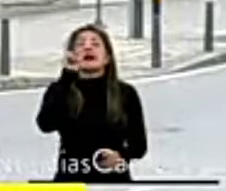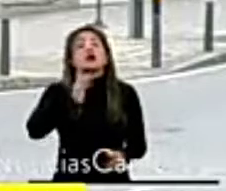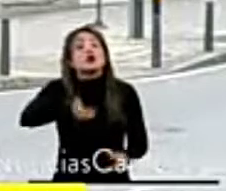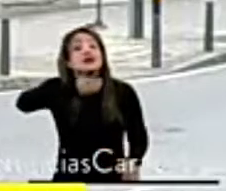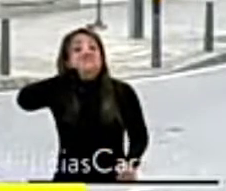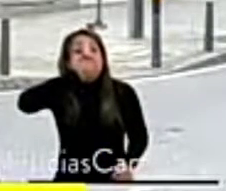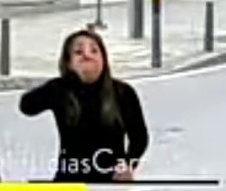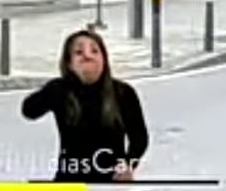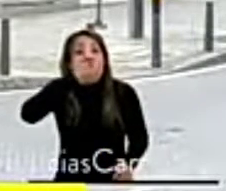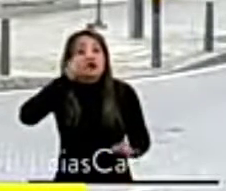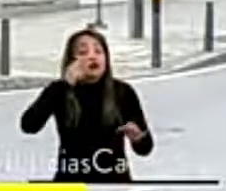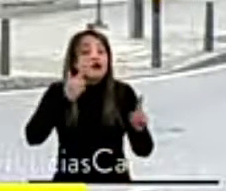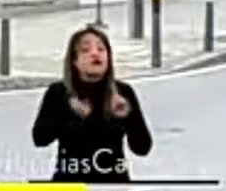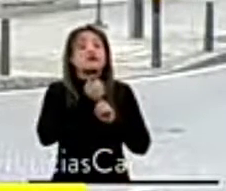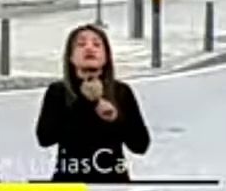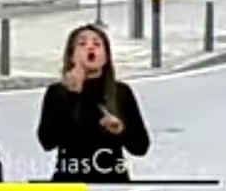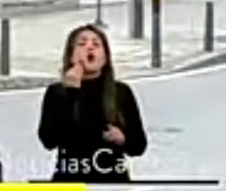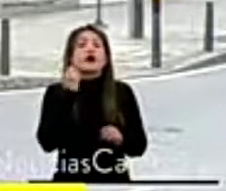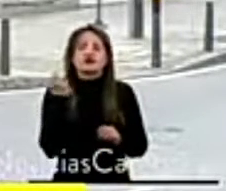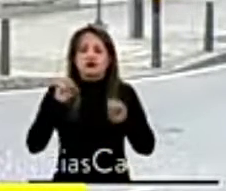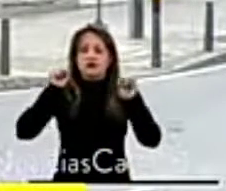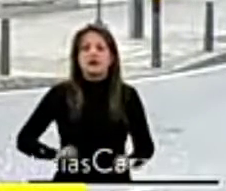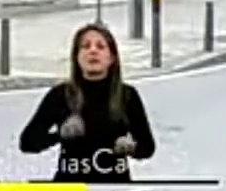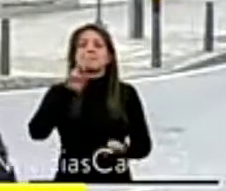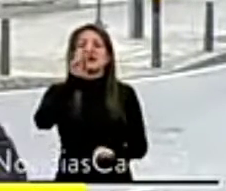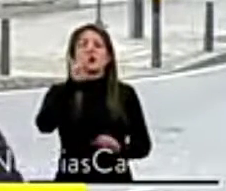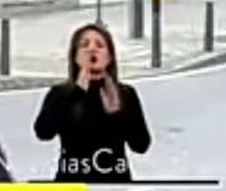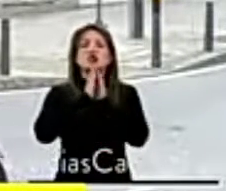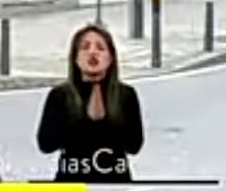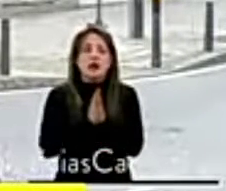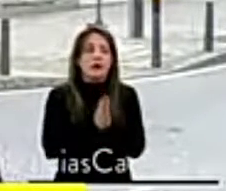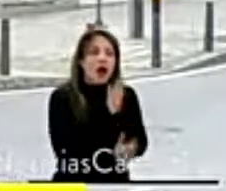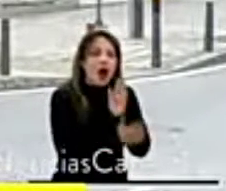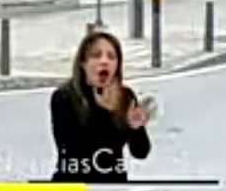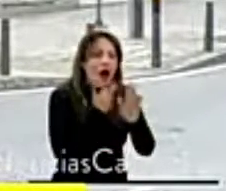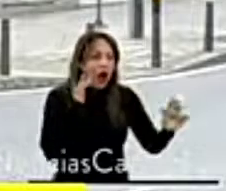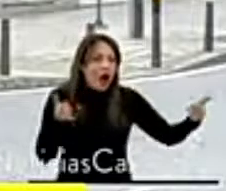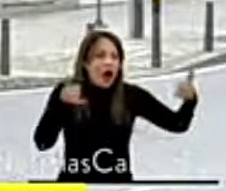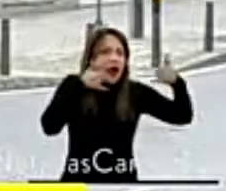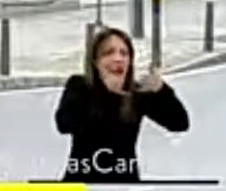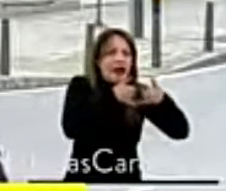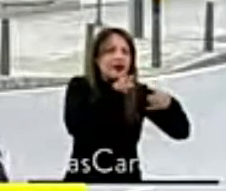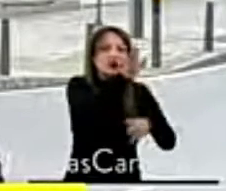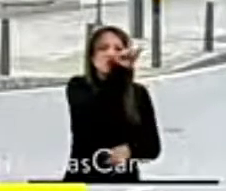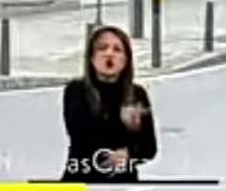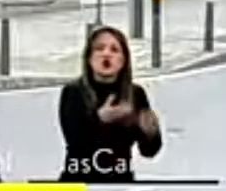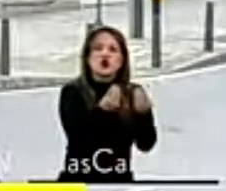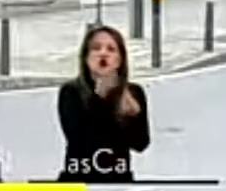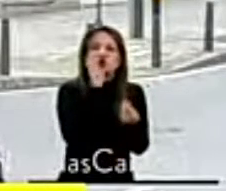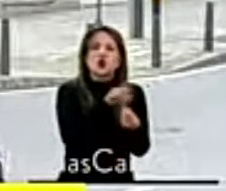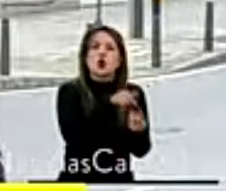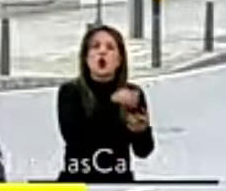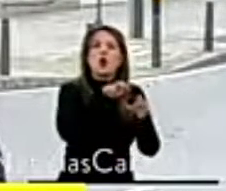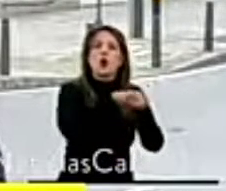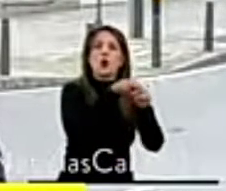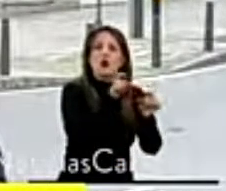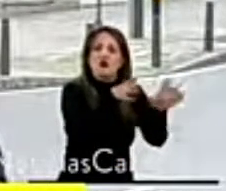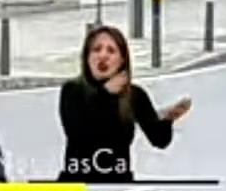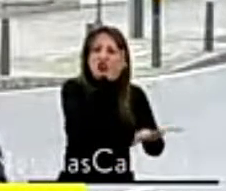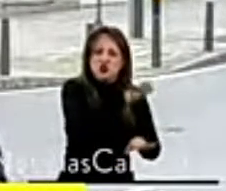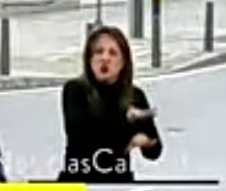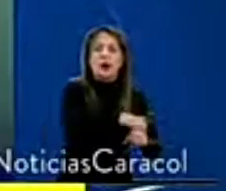solo se pudo confirmar hasta el 24 de diciembre en horas de la tarde, cuando se logró comunicación con uno de los integrantes de este vehículo de transporte público. Les contamos.